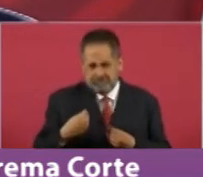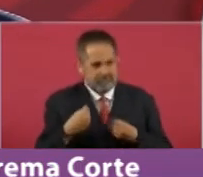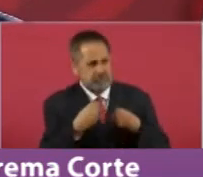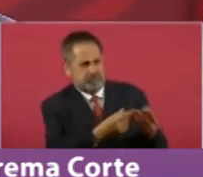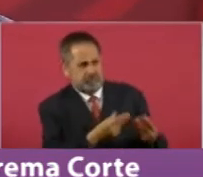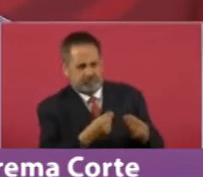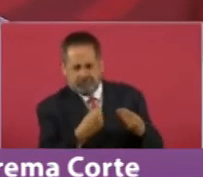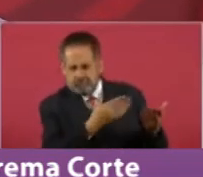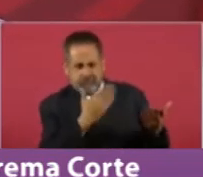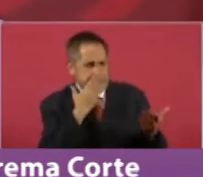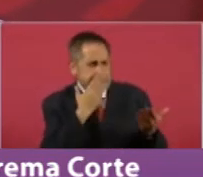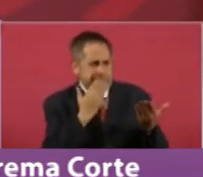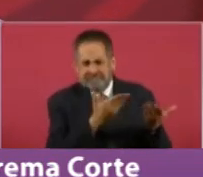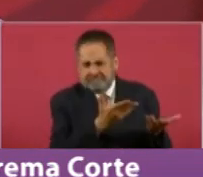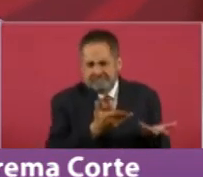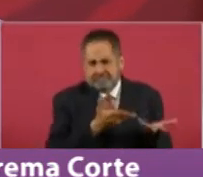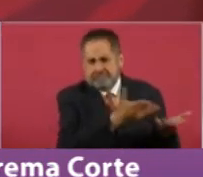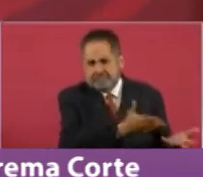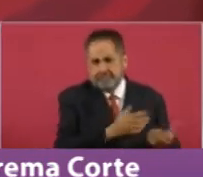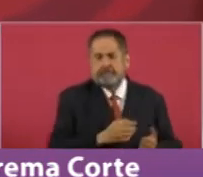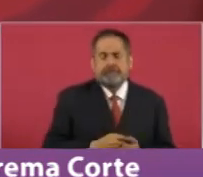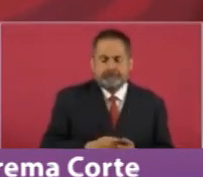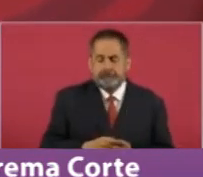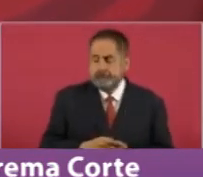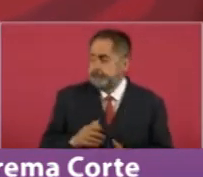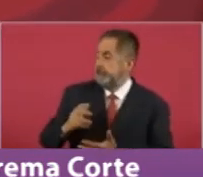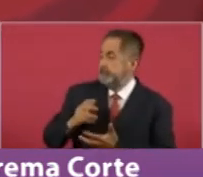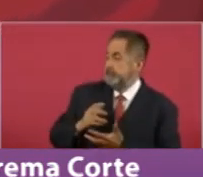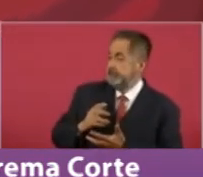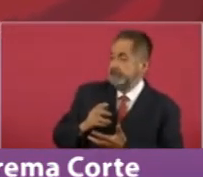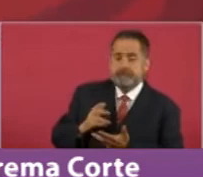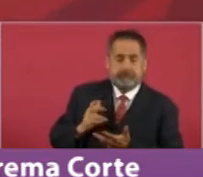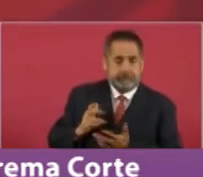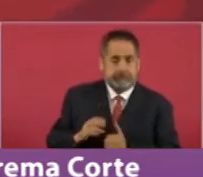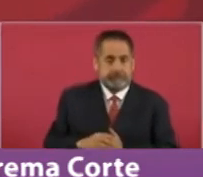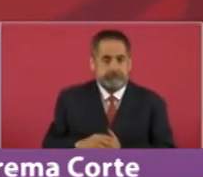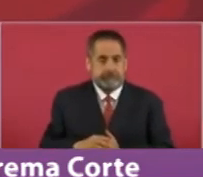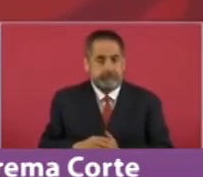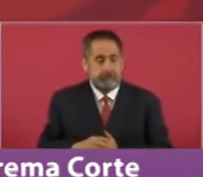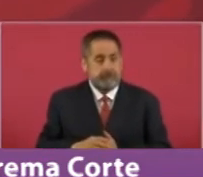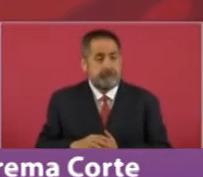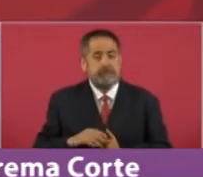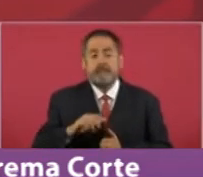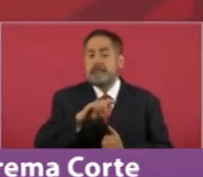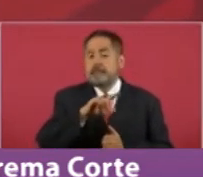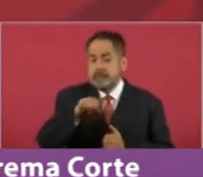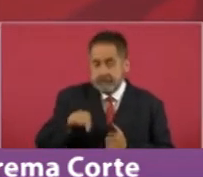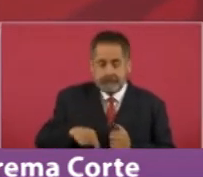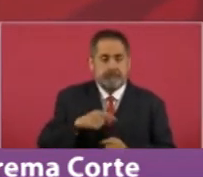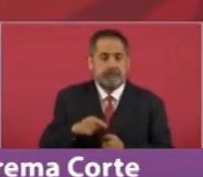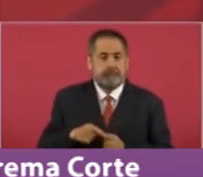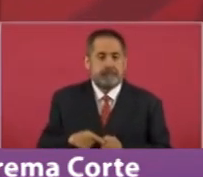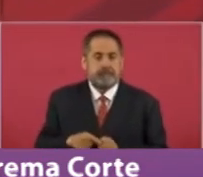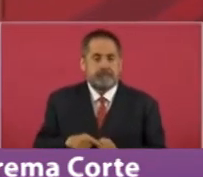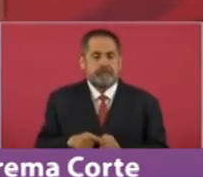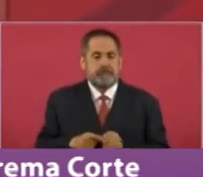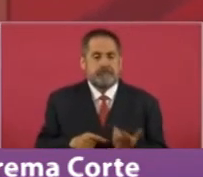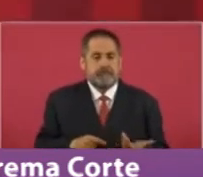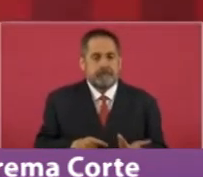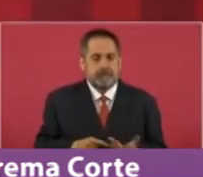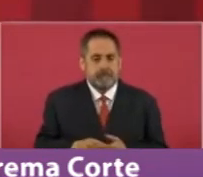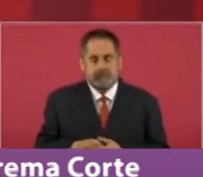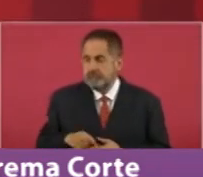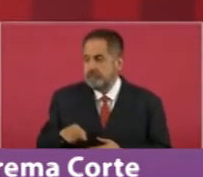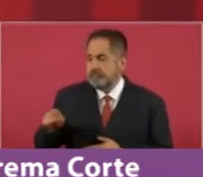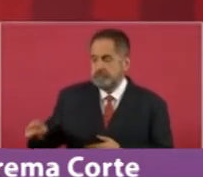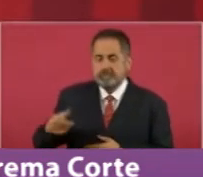Justicia de la Nación determinar si es o no constitucional su propuesta de que la Guardia Nacional dependa por completo de la Secretaría de la Defensa Nacional. En la mañanera desde Palacio